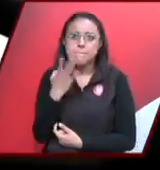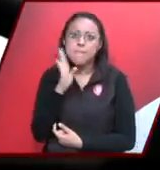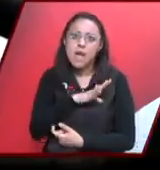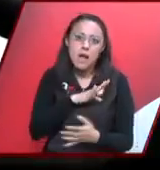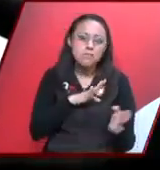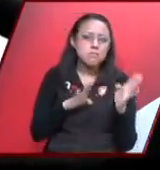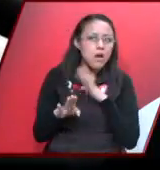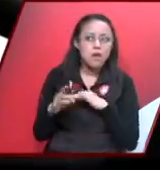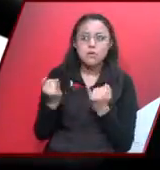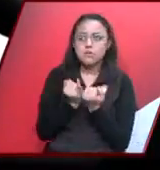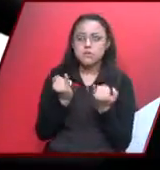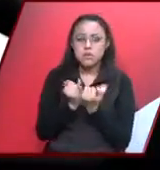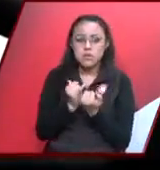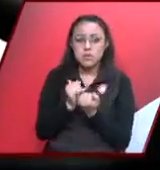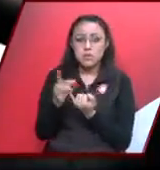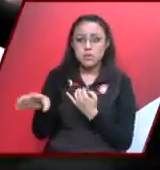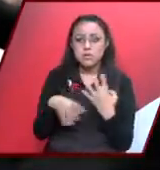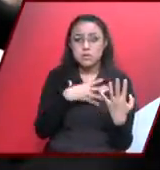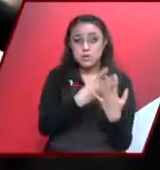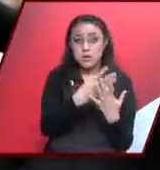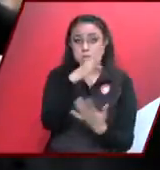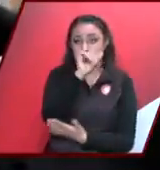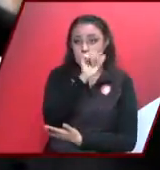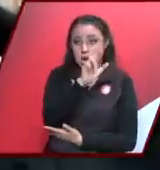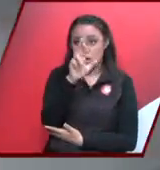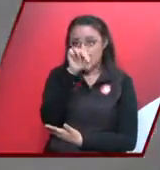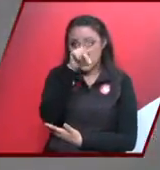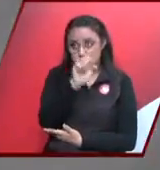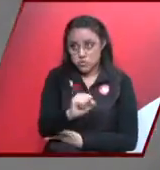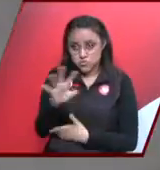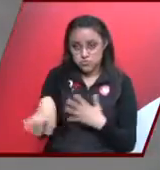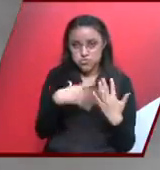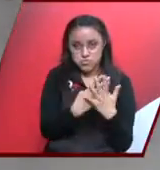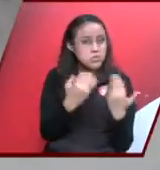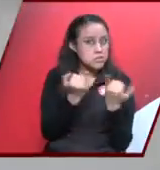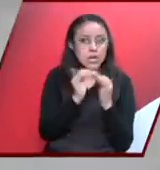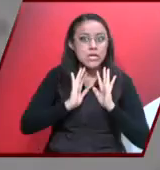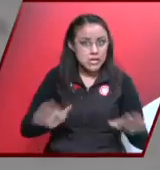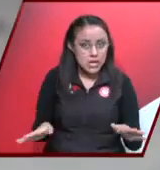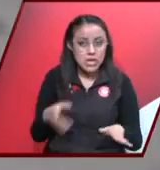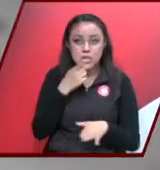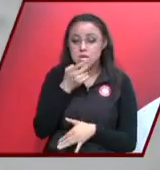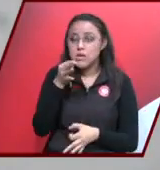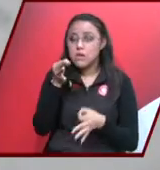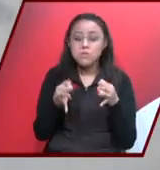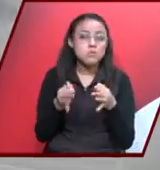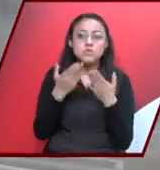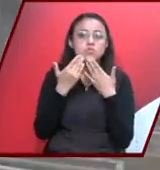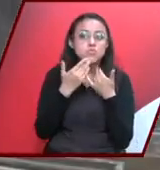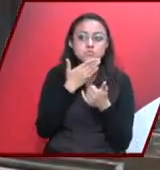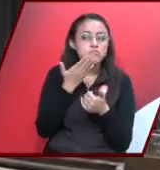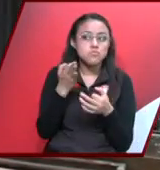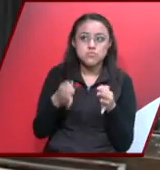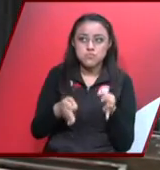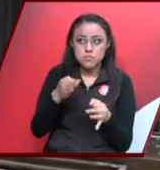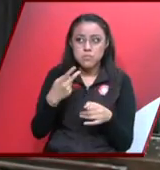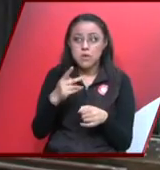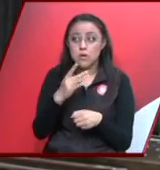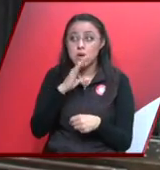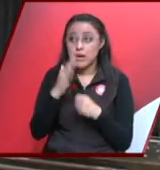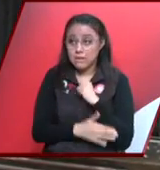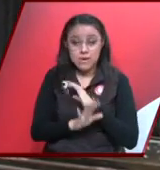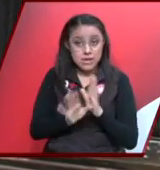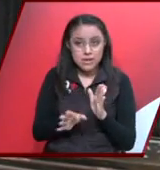incluso ya me metió a mi Barrientos, dio dinero para meterme a Barrientos. Comparte que el juez no los vinculó a proceso, pero no terminaría